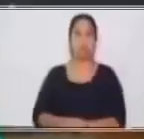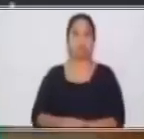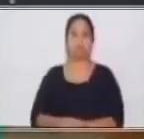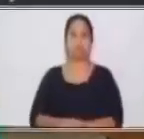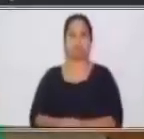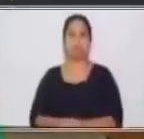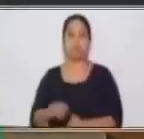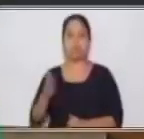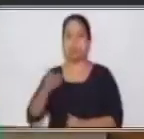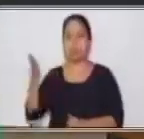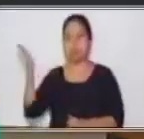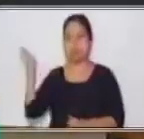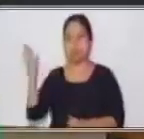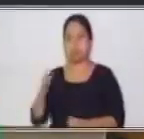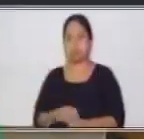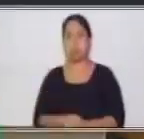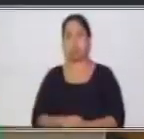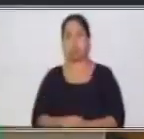Basándonos siempre